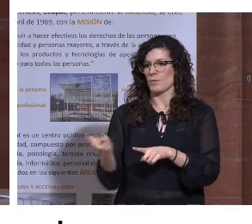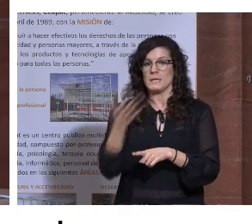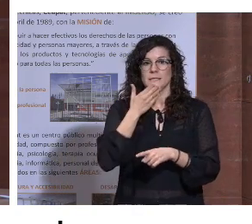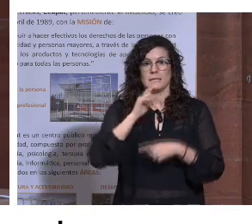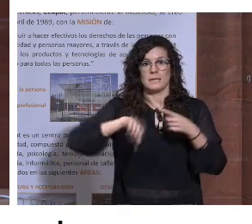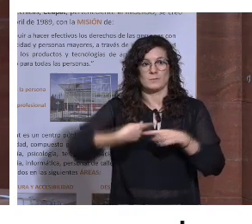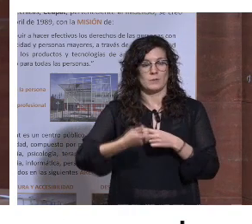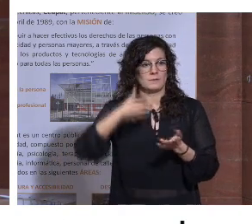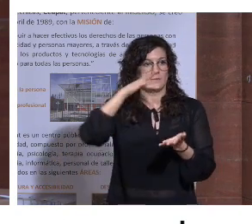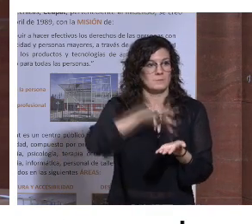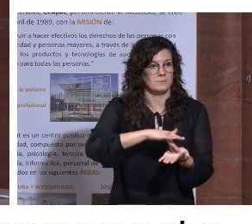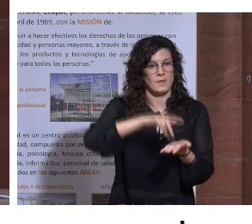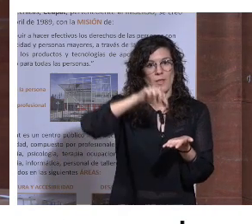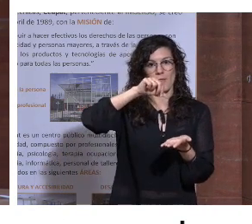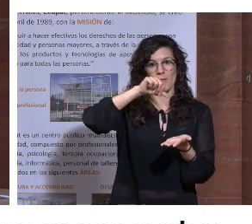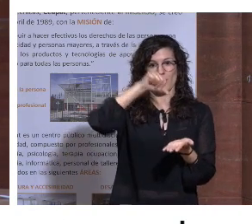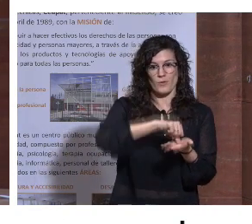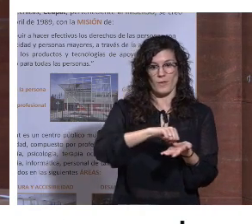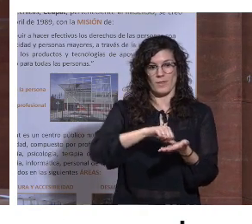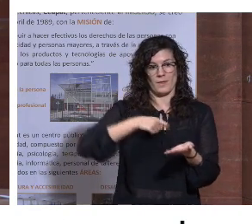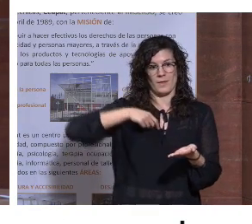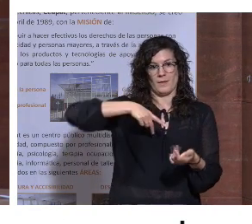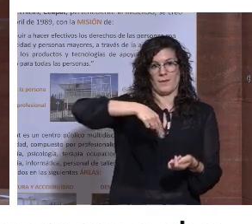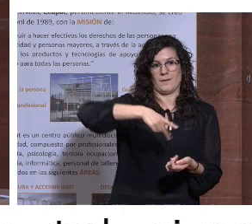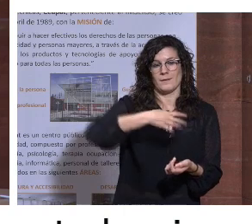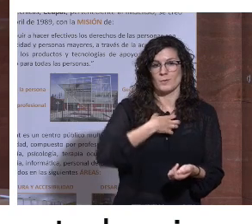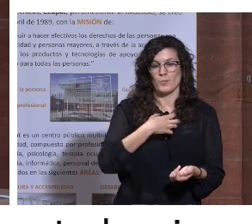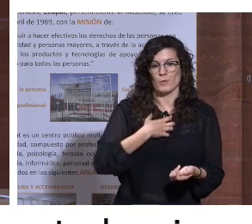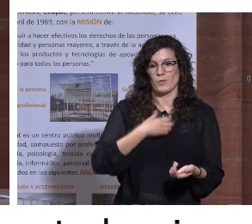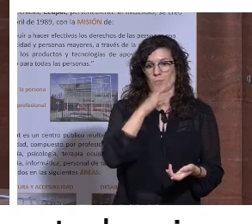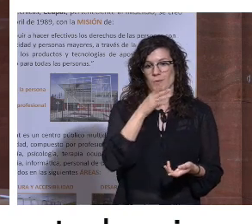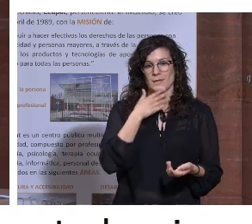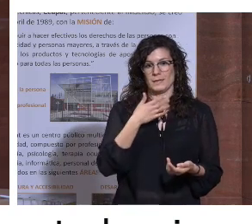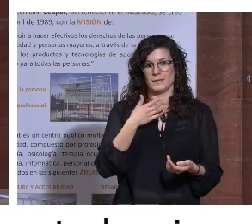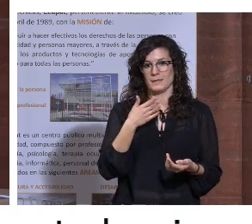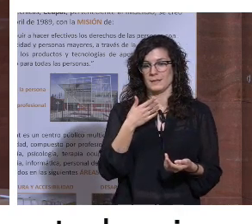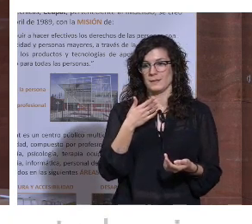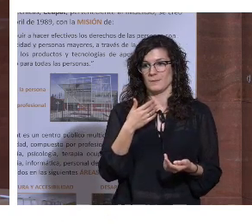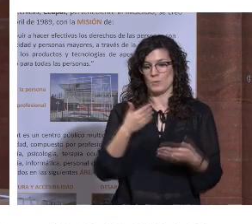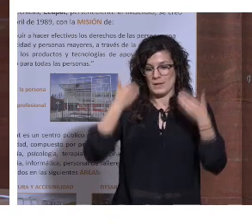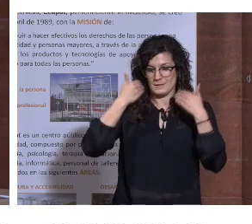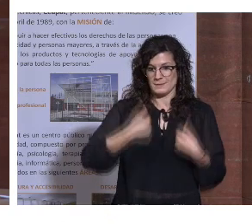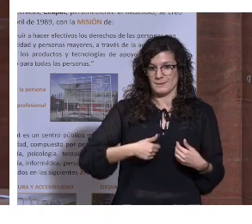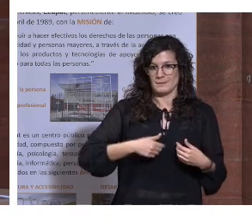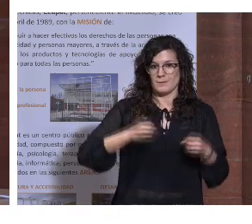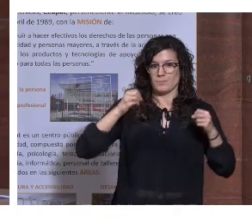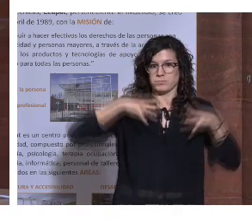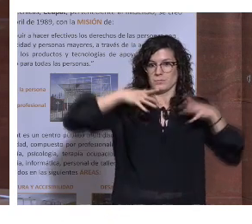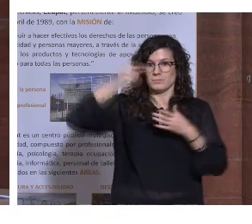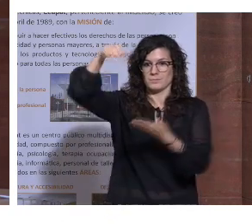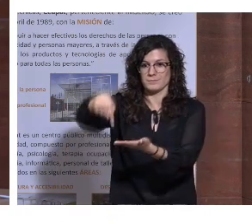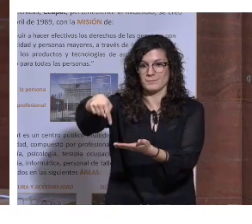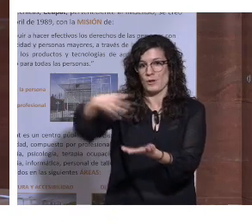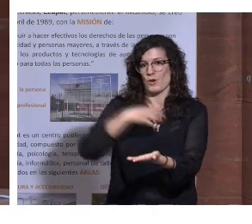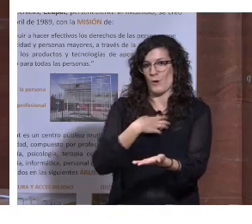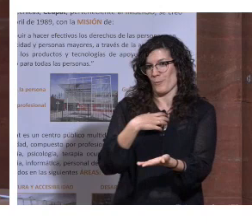no podemos llegar hasta el vehículo, porque efectivamente la teletransportación aún no